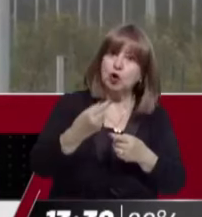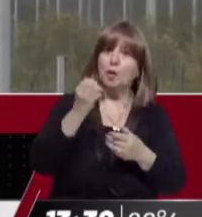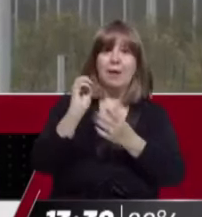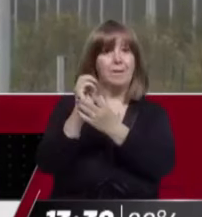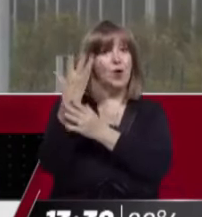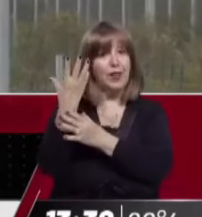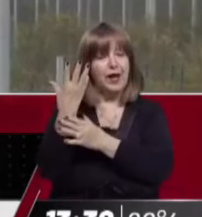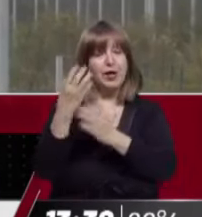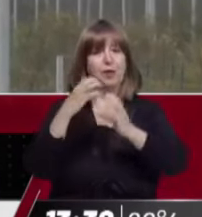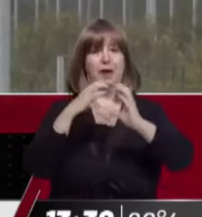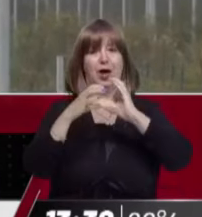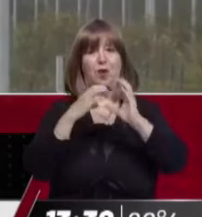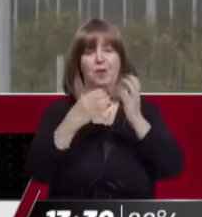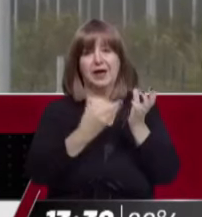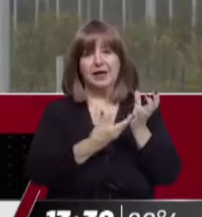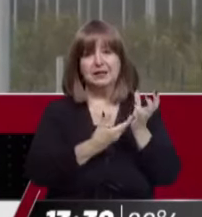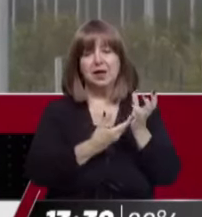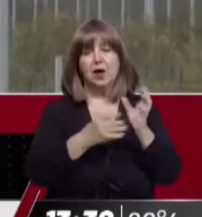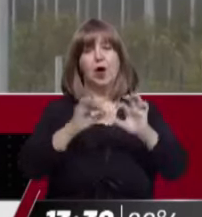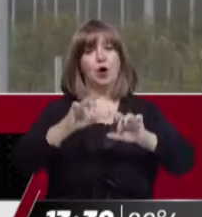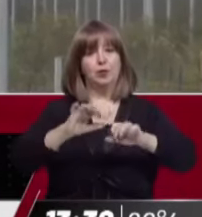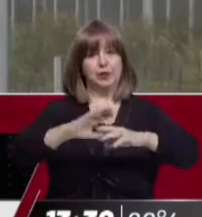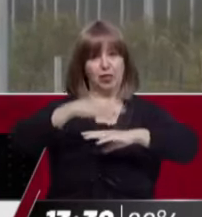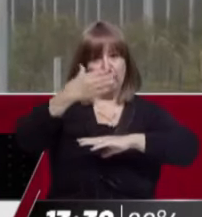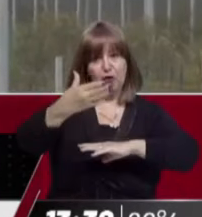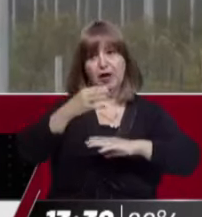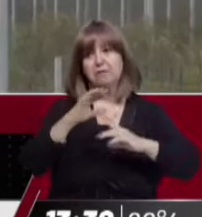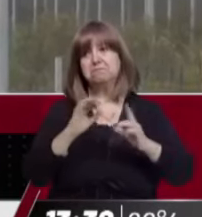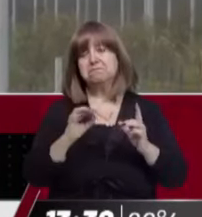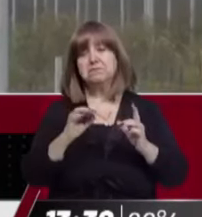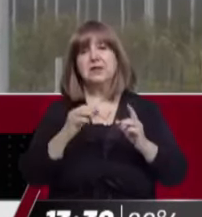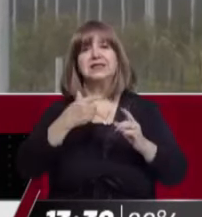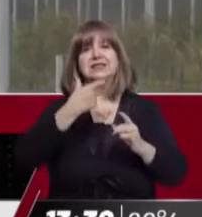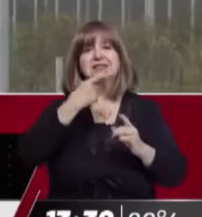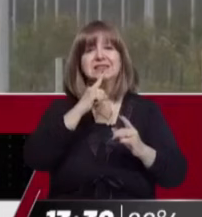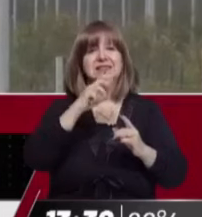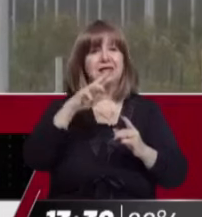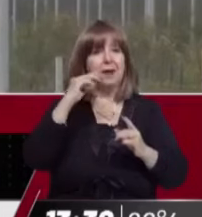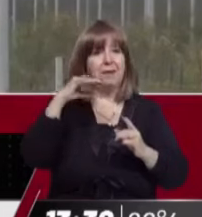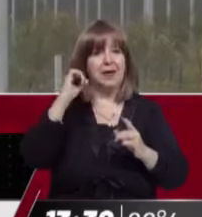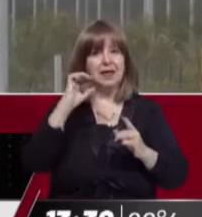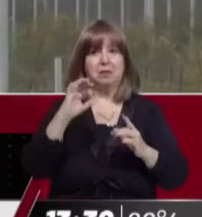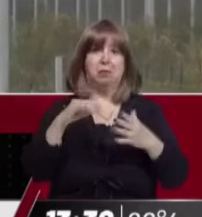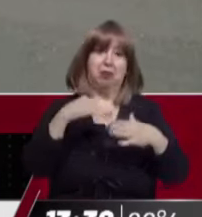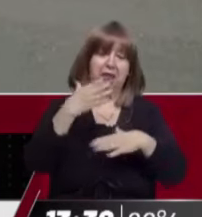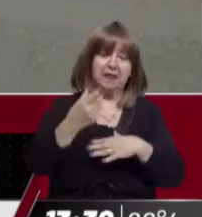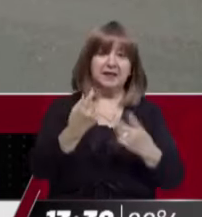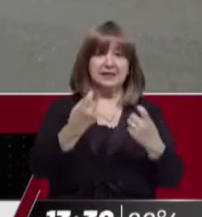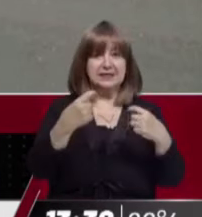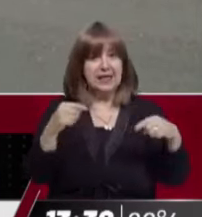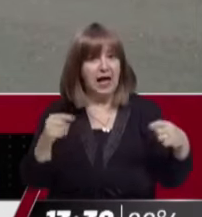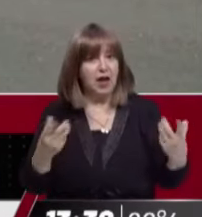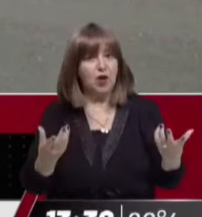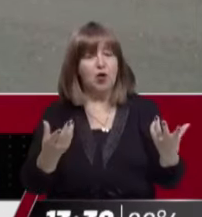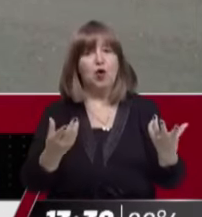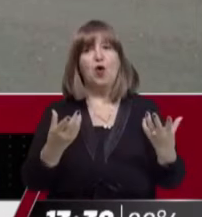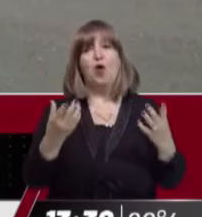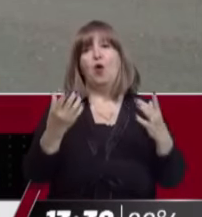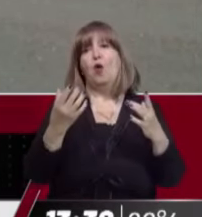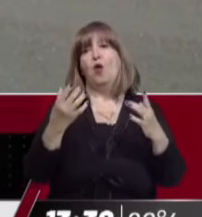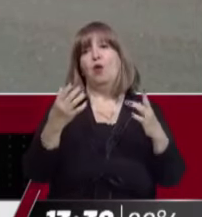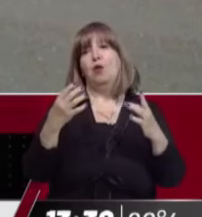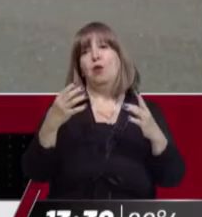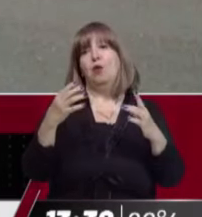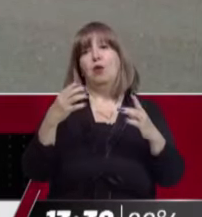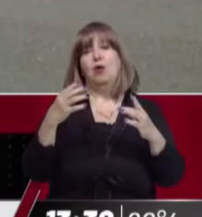mucho más modernos de comunicación ya puede ser una computadora que vía streaming comunique al interno cuando necesite eh tener